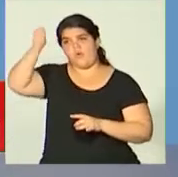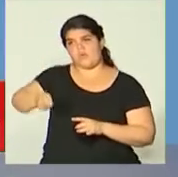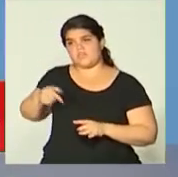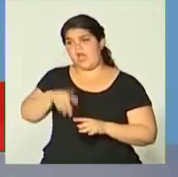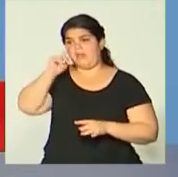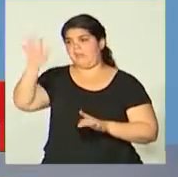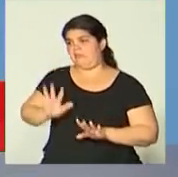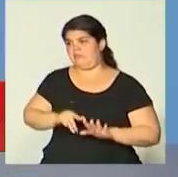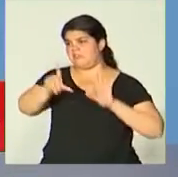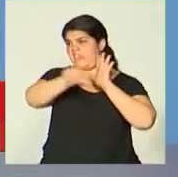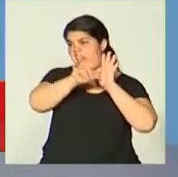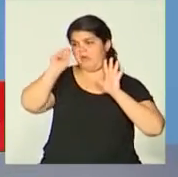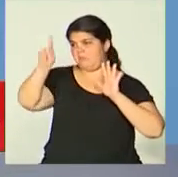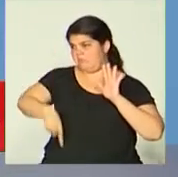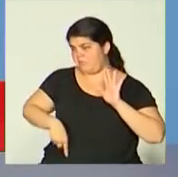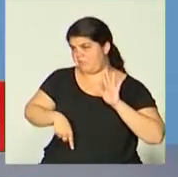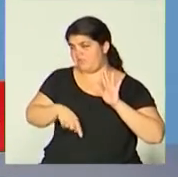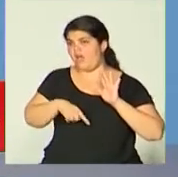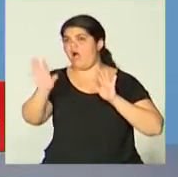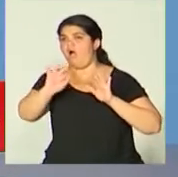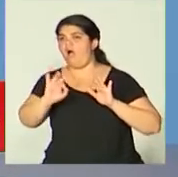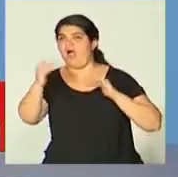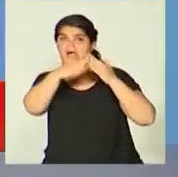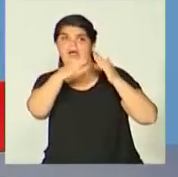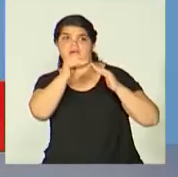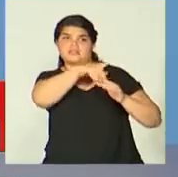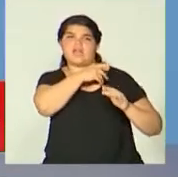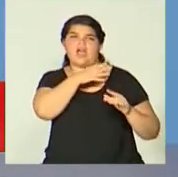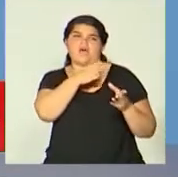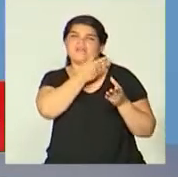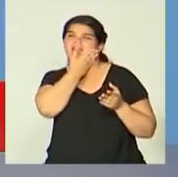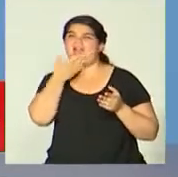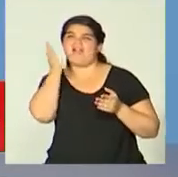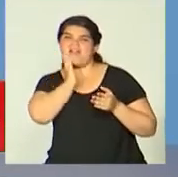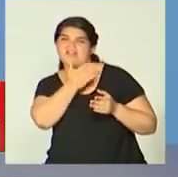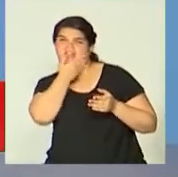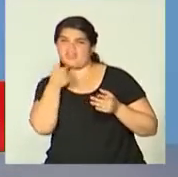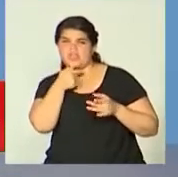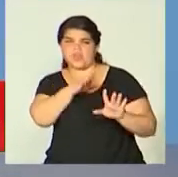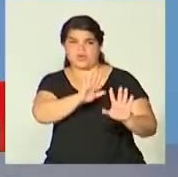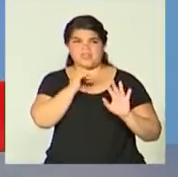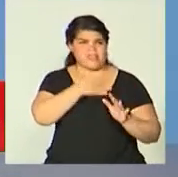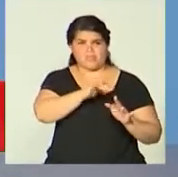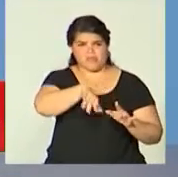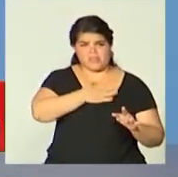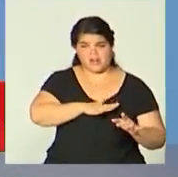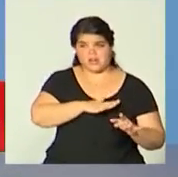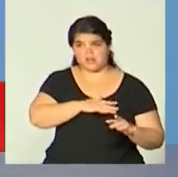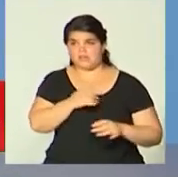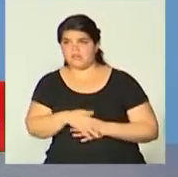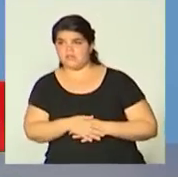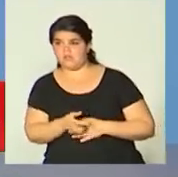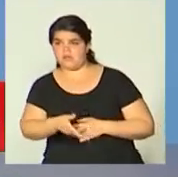conocen la ley o te contestan volver a tu casa se le mismo y se va a pasar o una vez a mí una fiscal me dijo voy tu ley